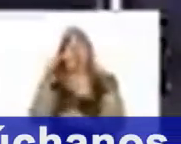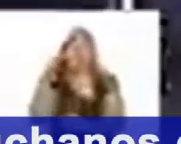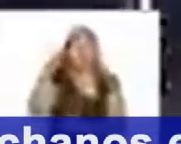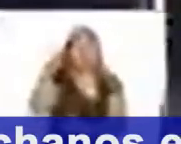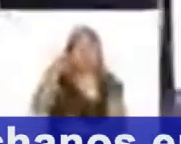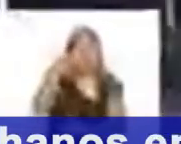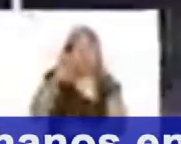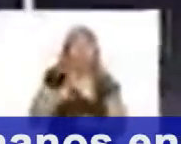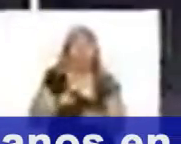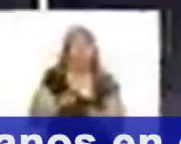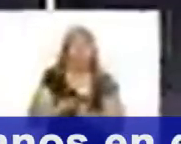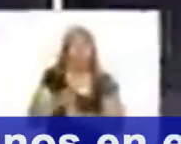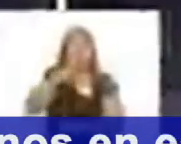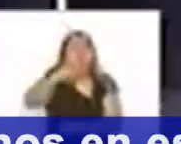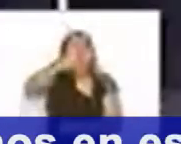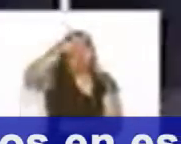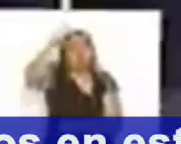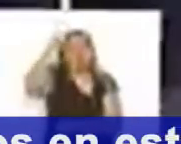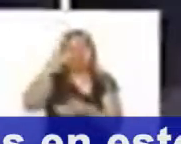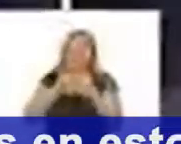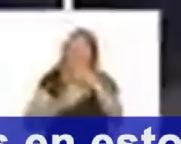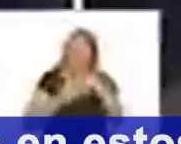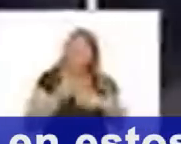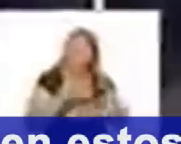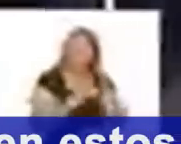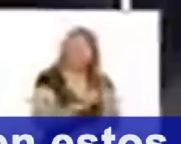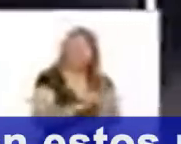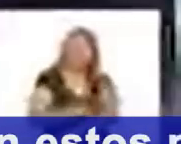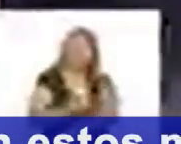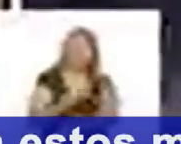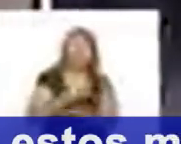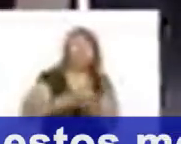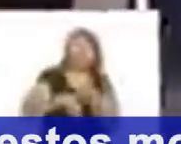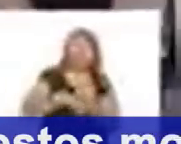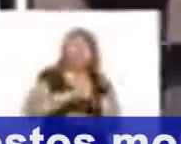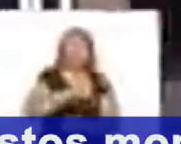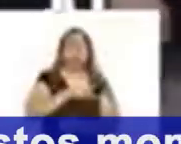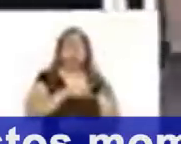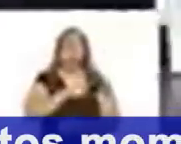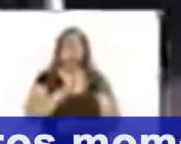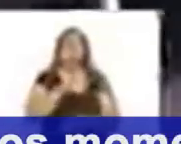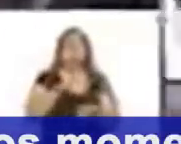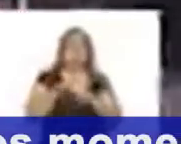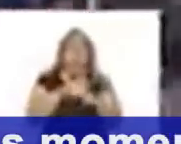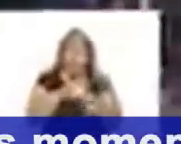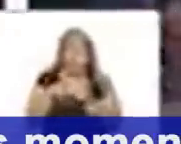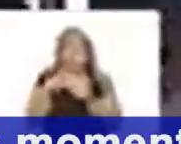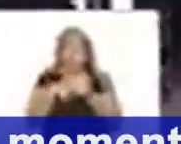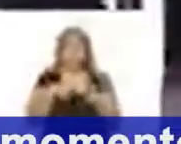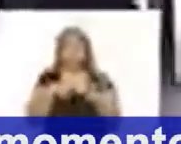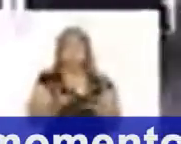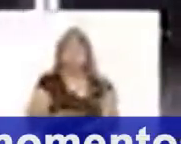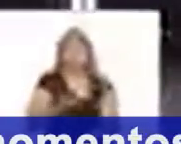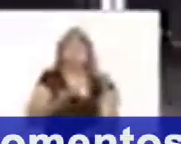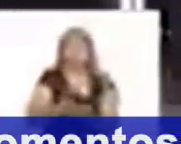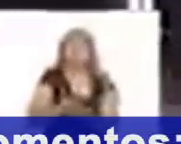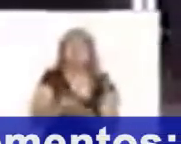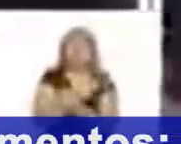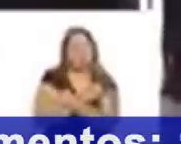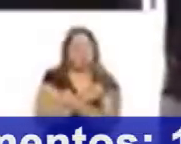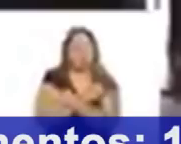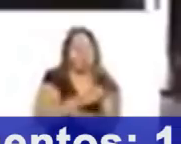la campaña del progreso de nuestras familias, la del empleo, la de la educación